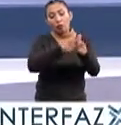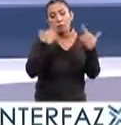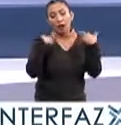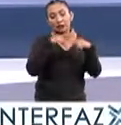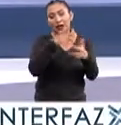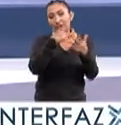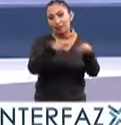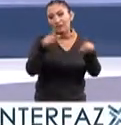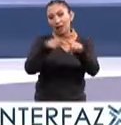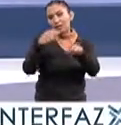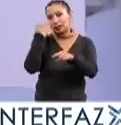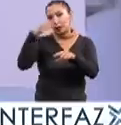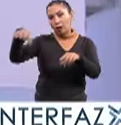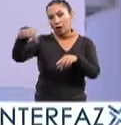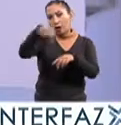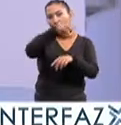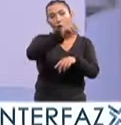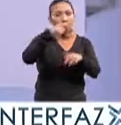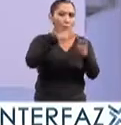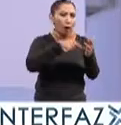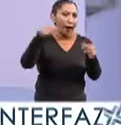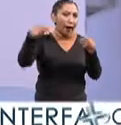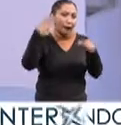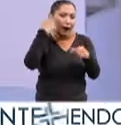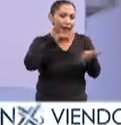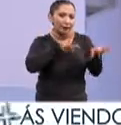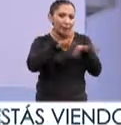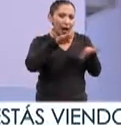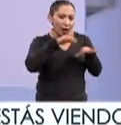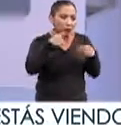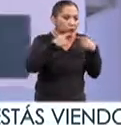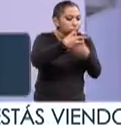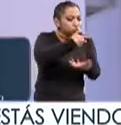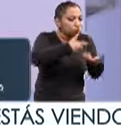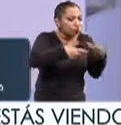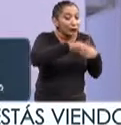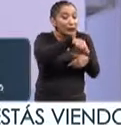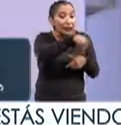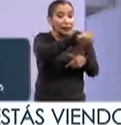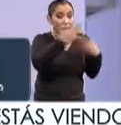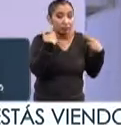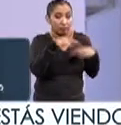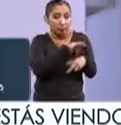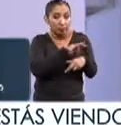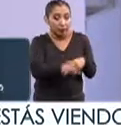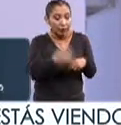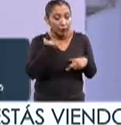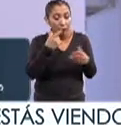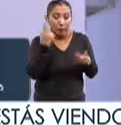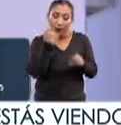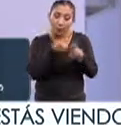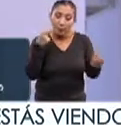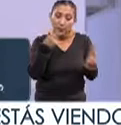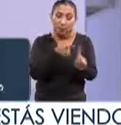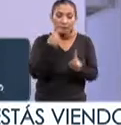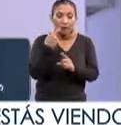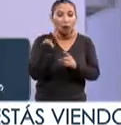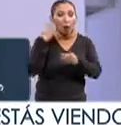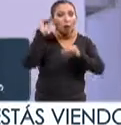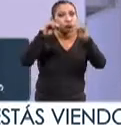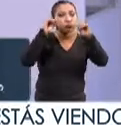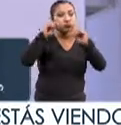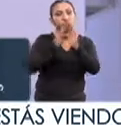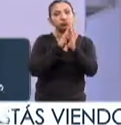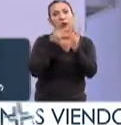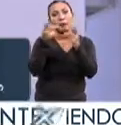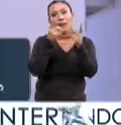de las diferentes instancias que tienen para el trabajo colegiado puedan dar prioridad al tema del desarrollo de las